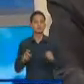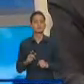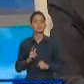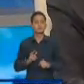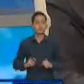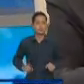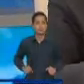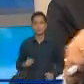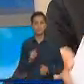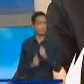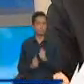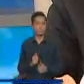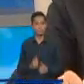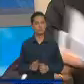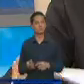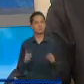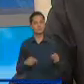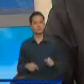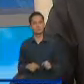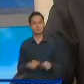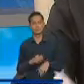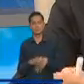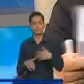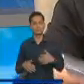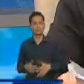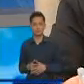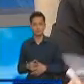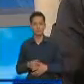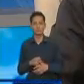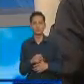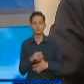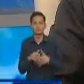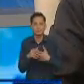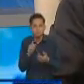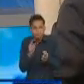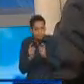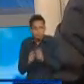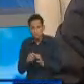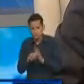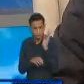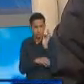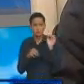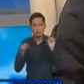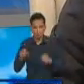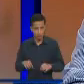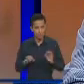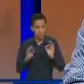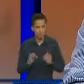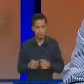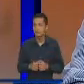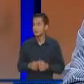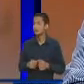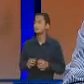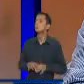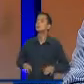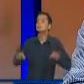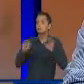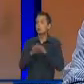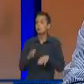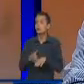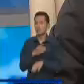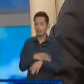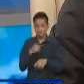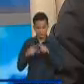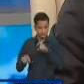no habría problema, y en el caso agrícola a debatir y a generar una modificación en la Constitución para poder realizar investigación. Y hay que hacer investigación. Y hay que hacer investigación,